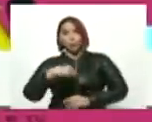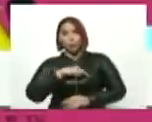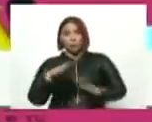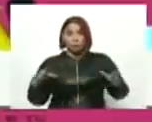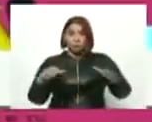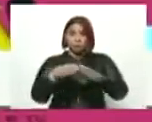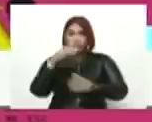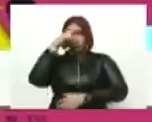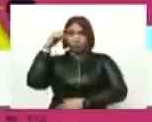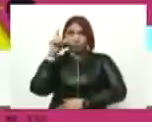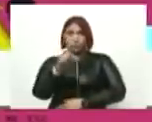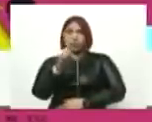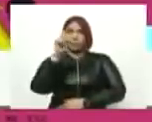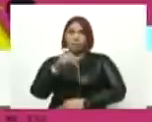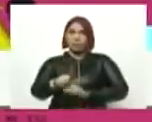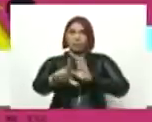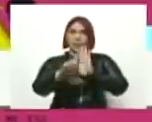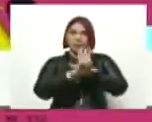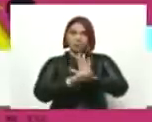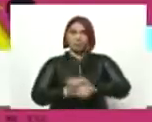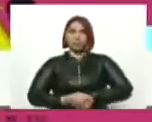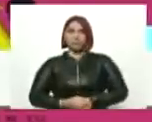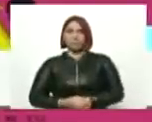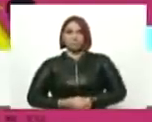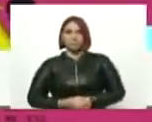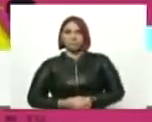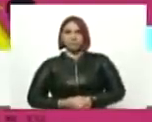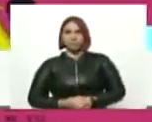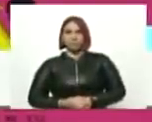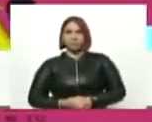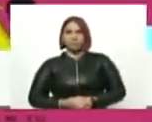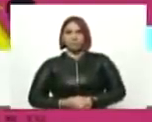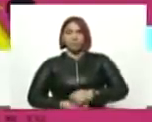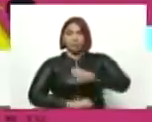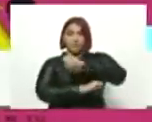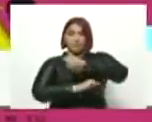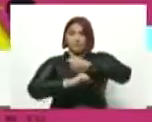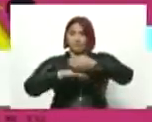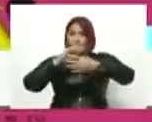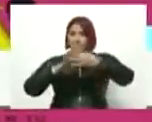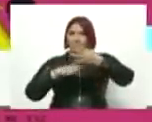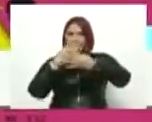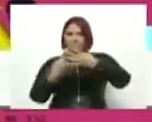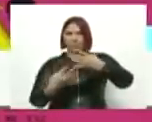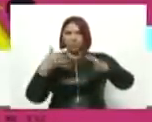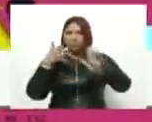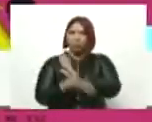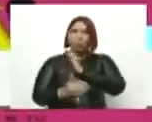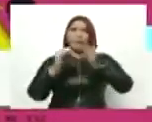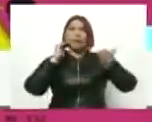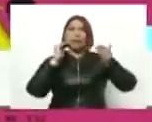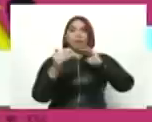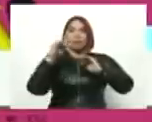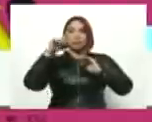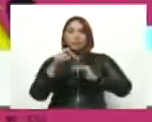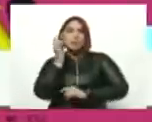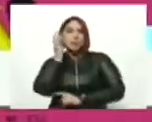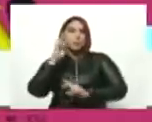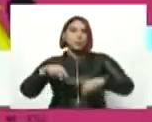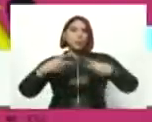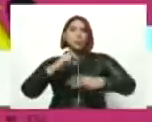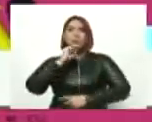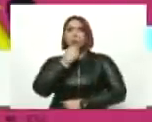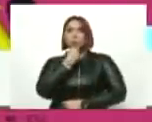partido y en los reglamentos, las bases programáticas, lo relativo a la ética y la generación de un nuevo código